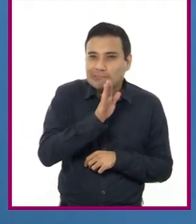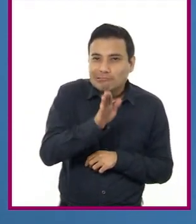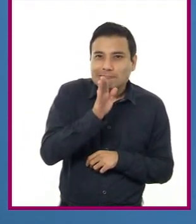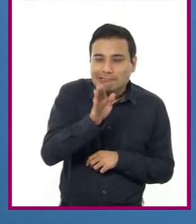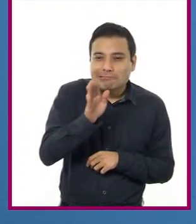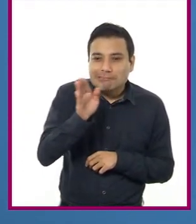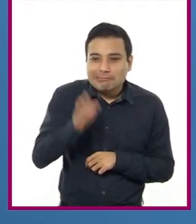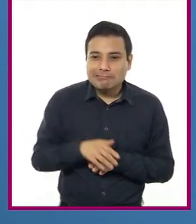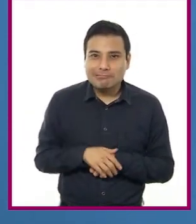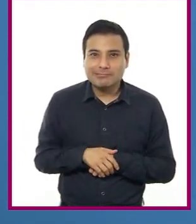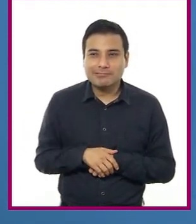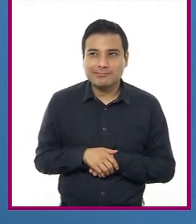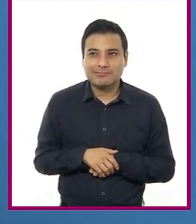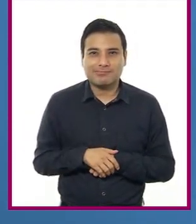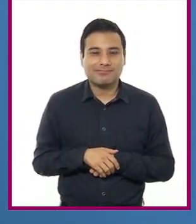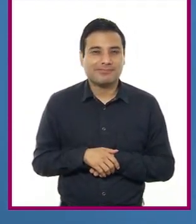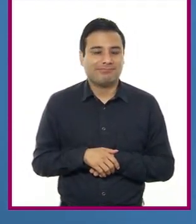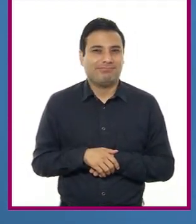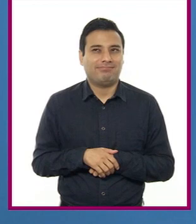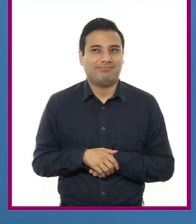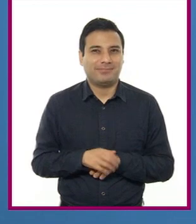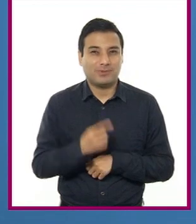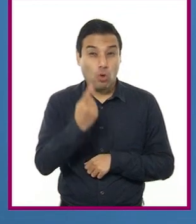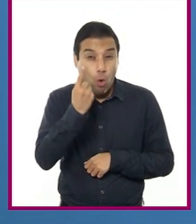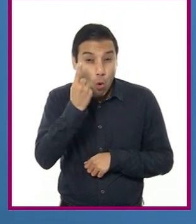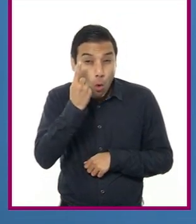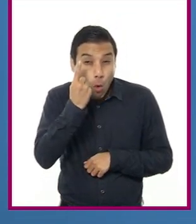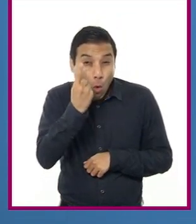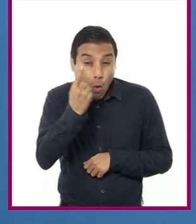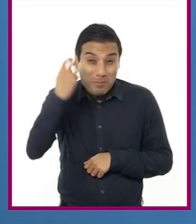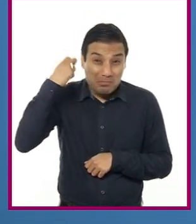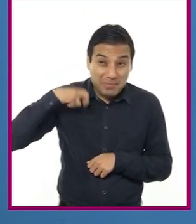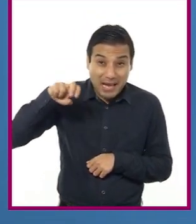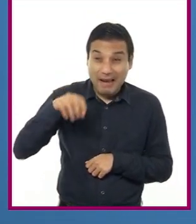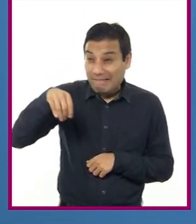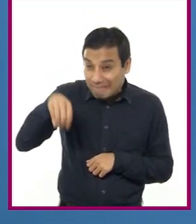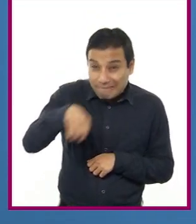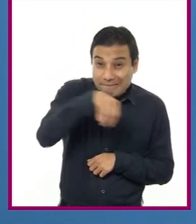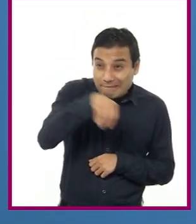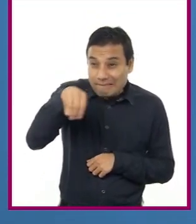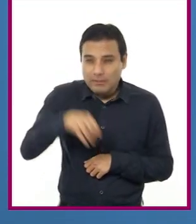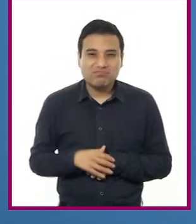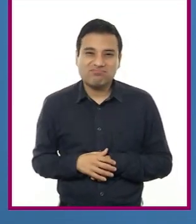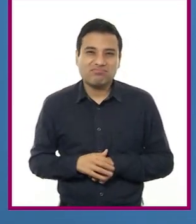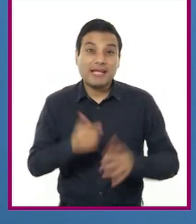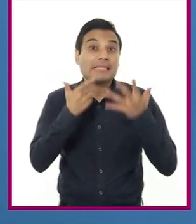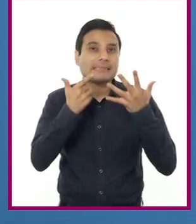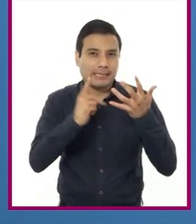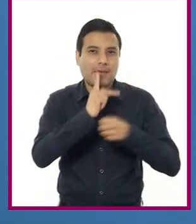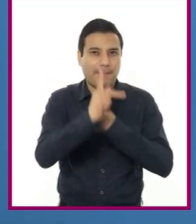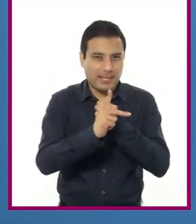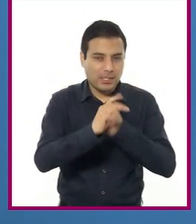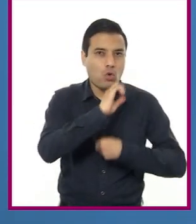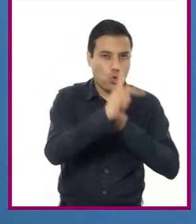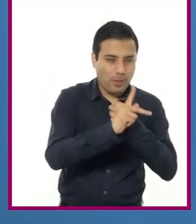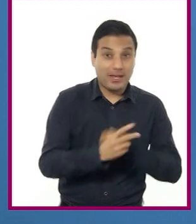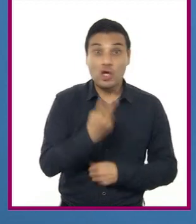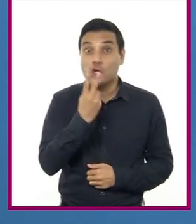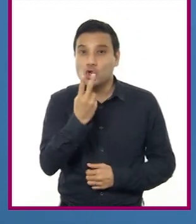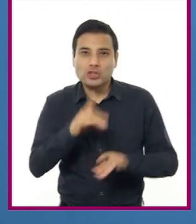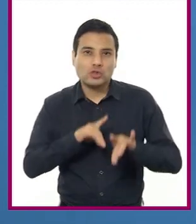pero en un solo viaje sería complicado, pues 7 de ellos están en Europa, 2 en